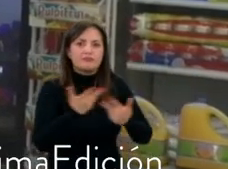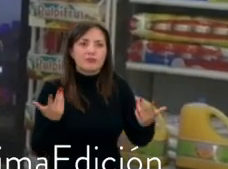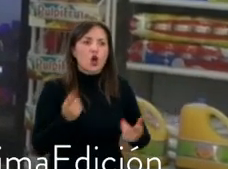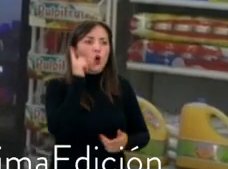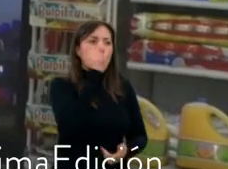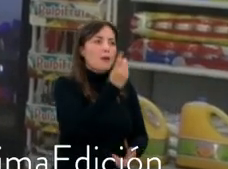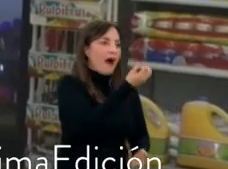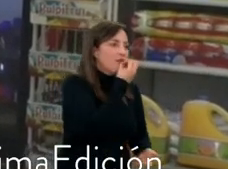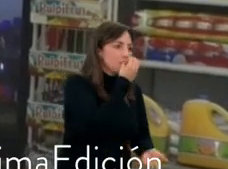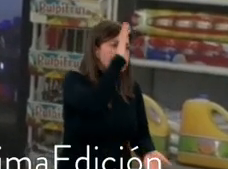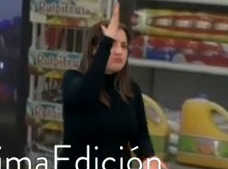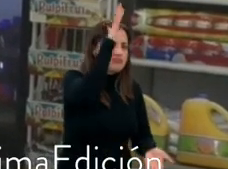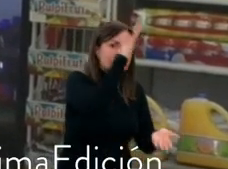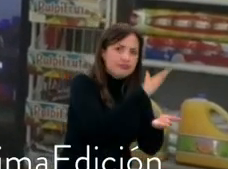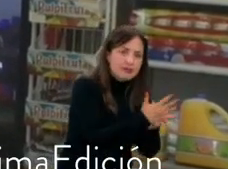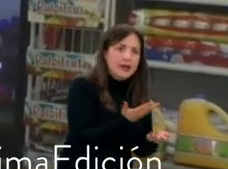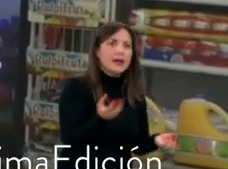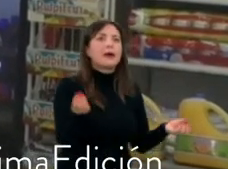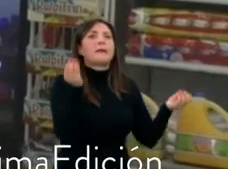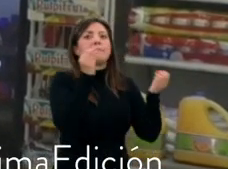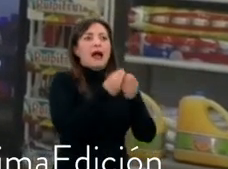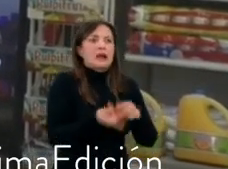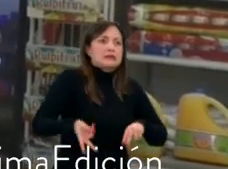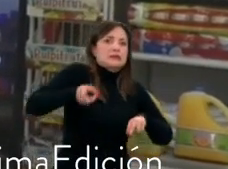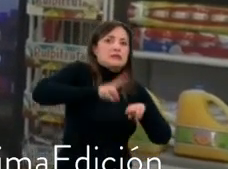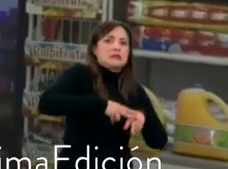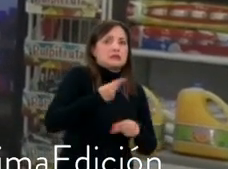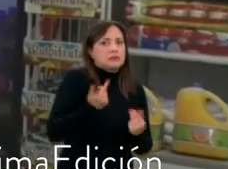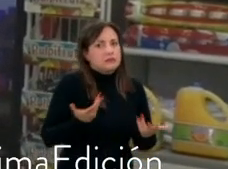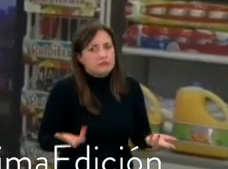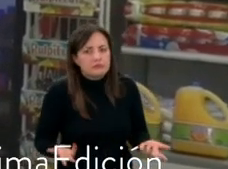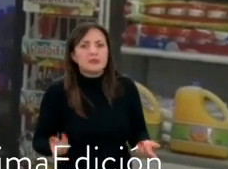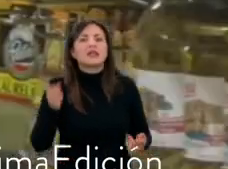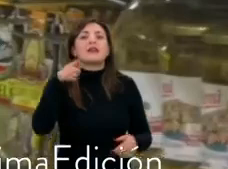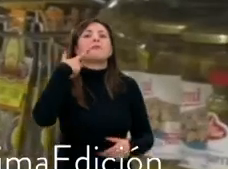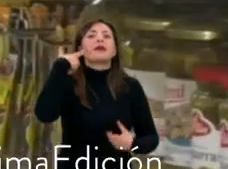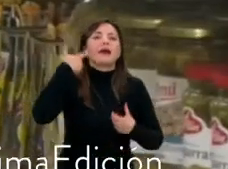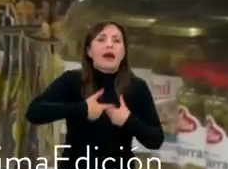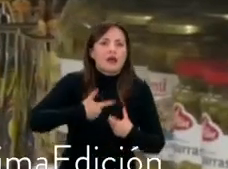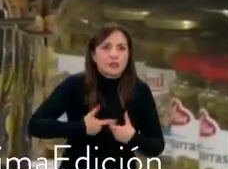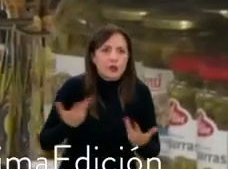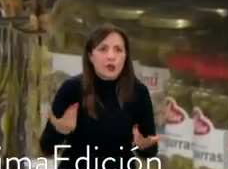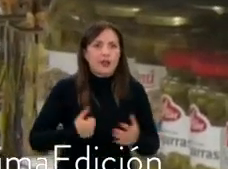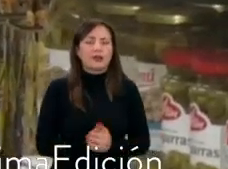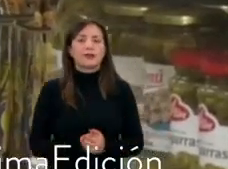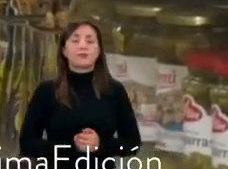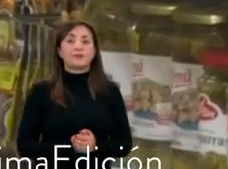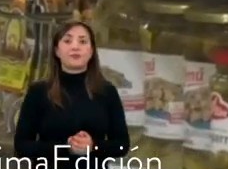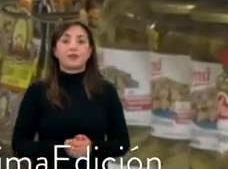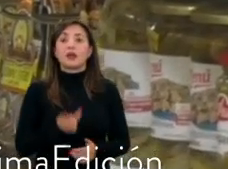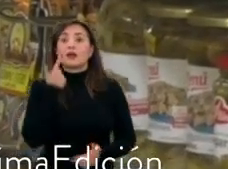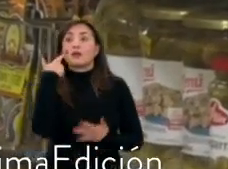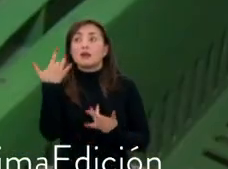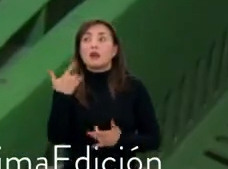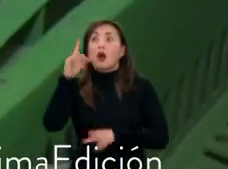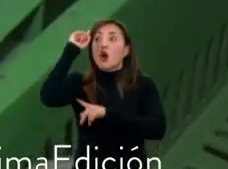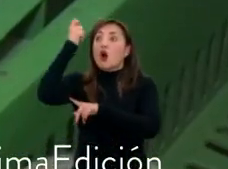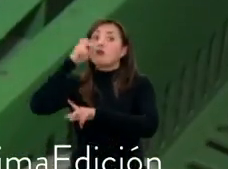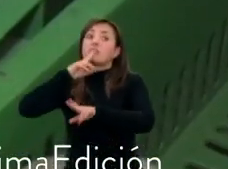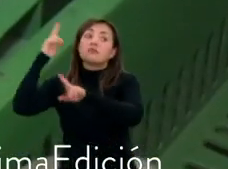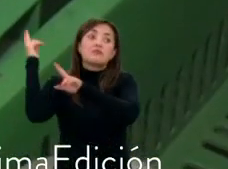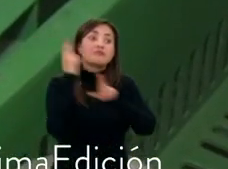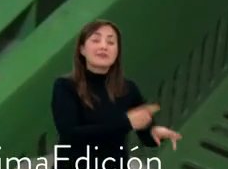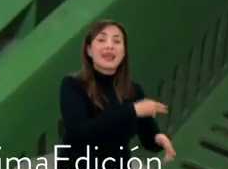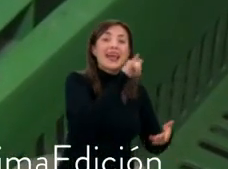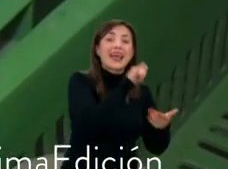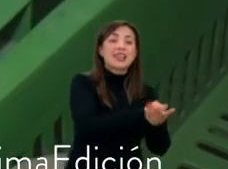los alimentos, se ponen pues más caros, también lo de la gasolina. Hasta que el gobierno no dé respuesta a las exigencias que